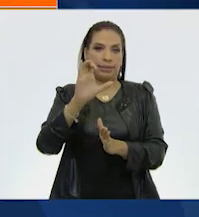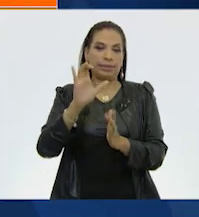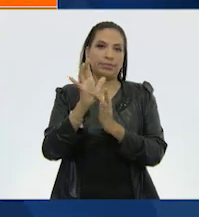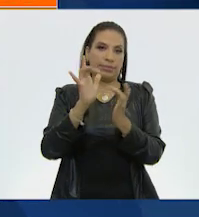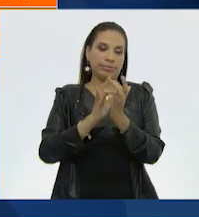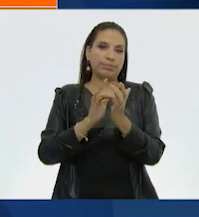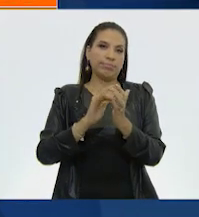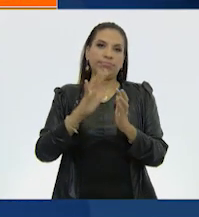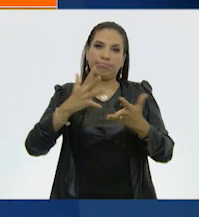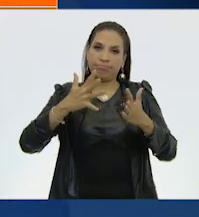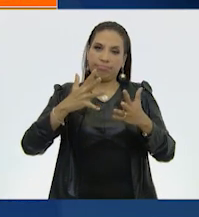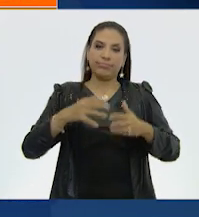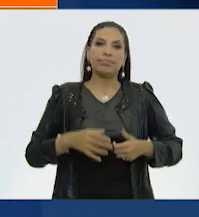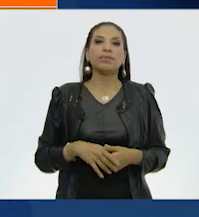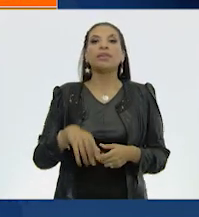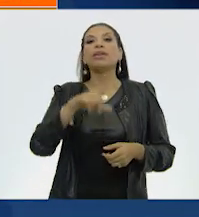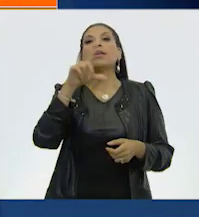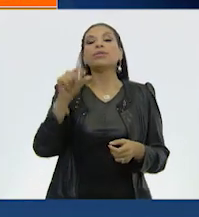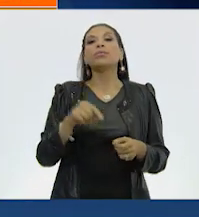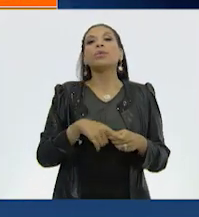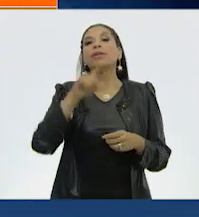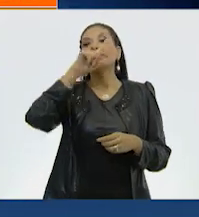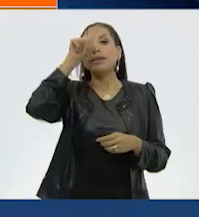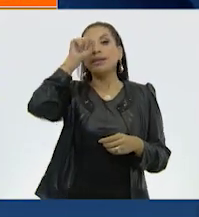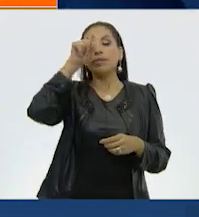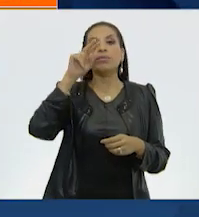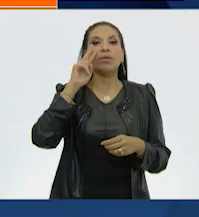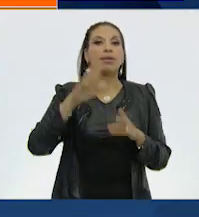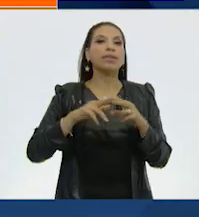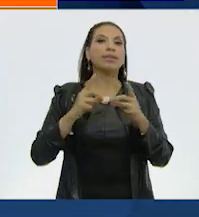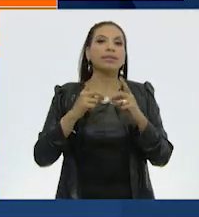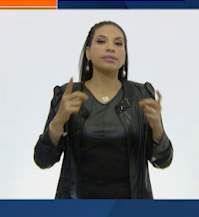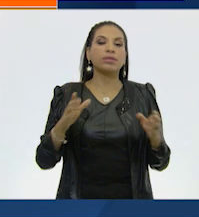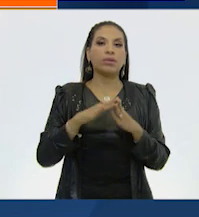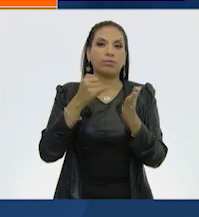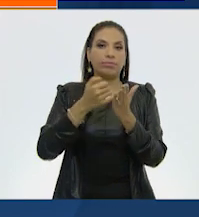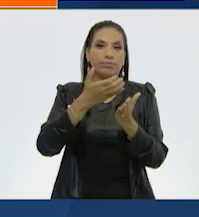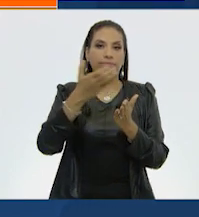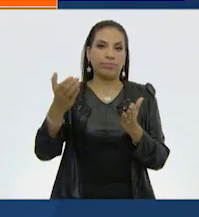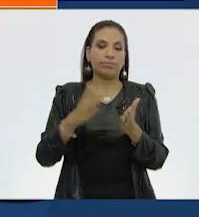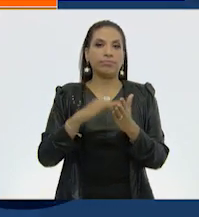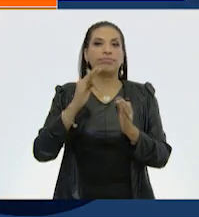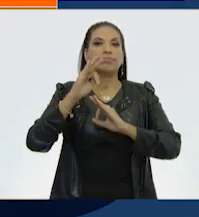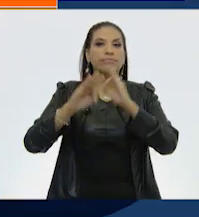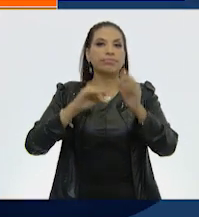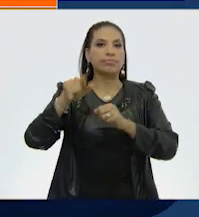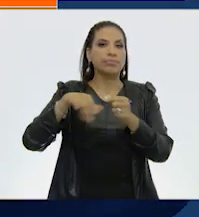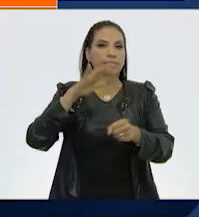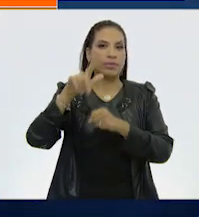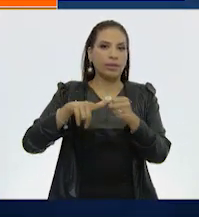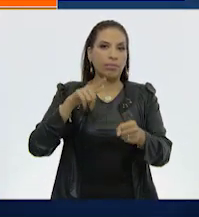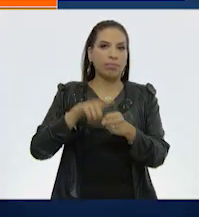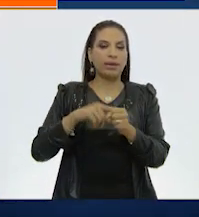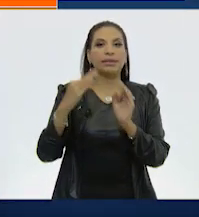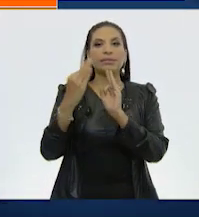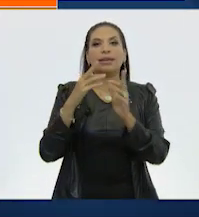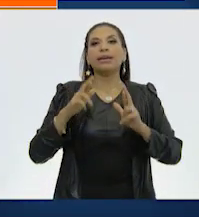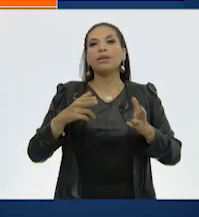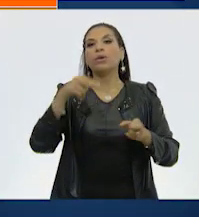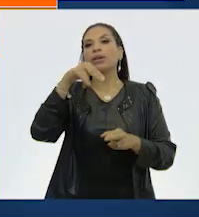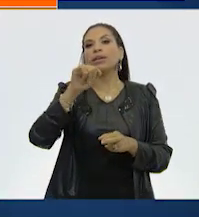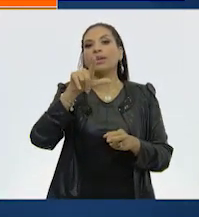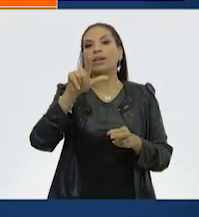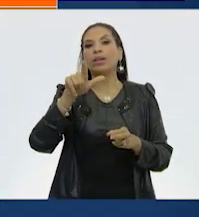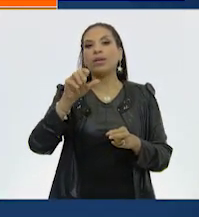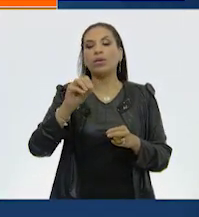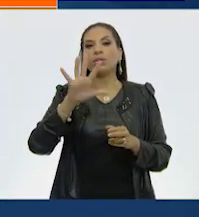aproximadamente. Luego, en Egipto se desarrolló la agricultura y la domesticación de animales cerca del río Nilo